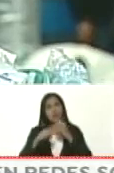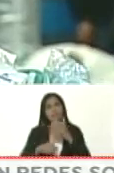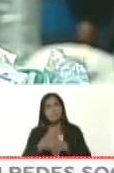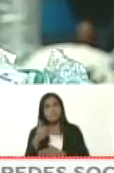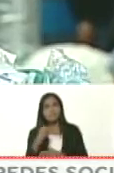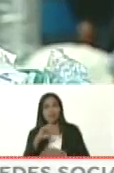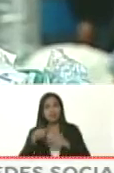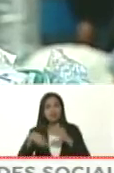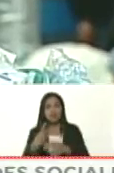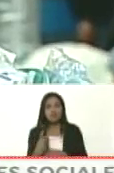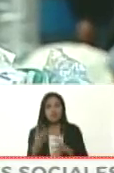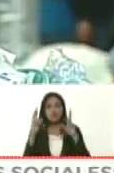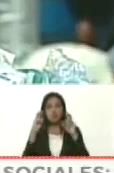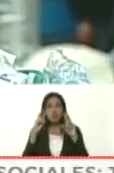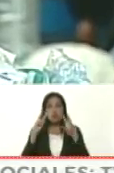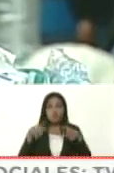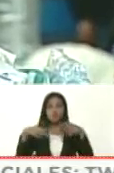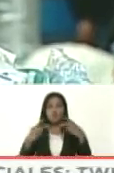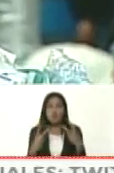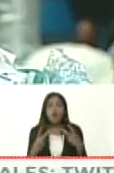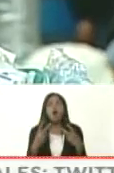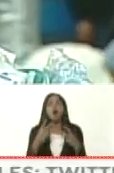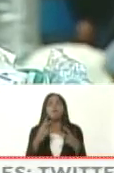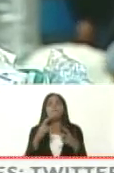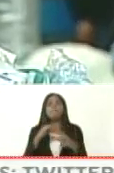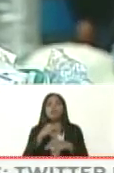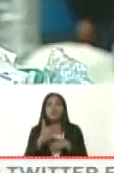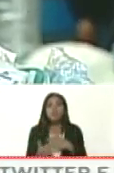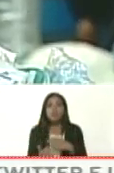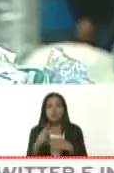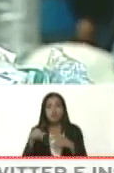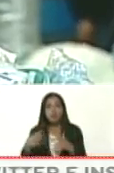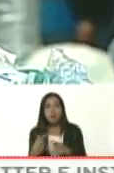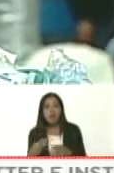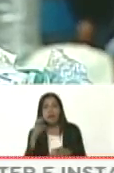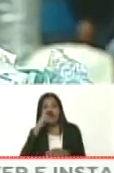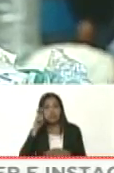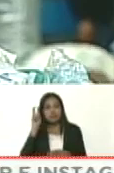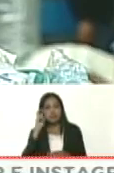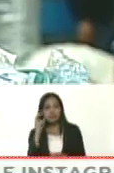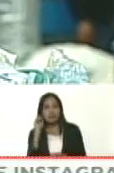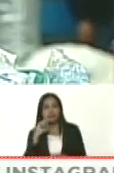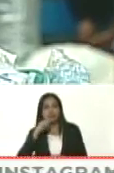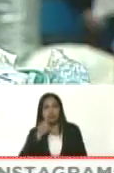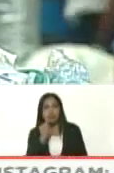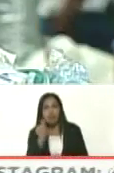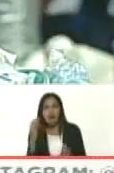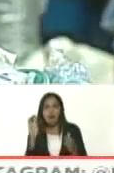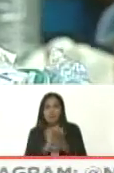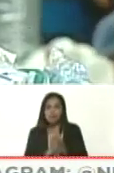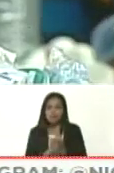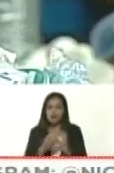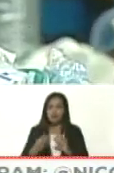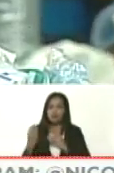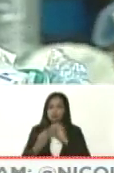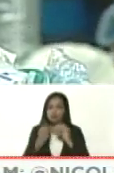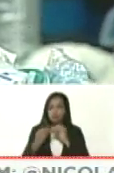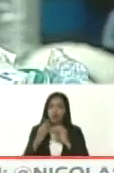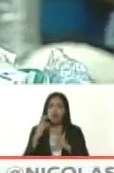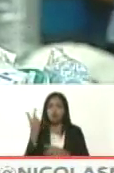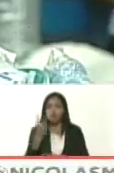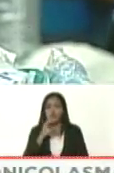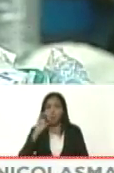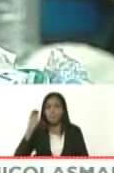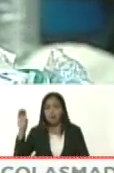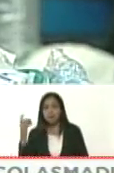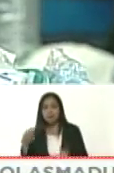nuevos proyectos. Y luego tuvimos reunión con el canciller Lavrov ratificando las relaciones de amistad y de cooperación. Dos países en